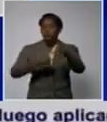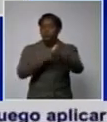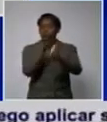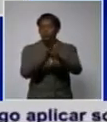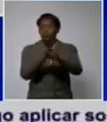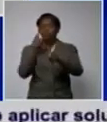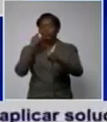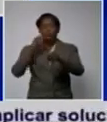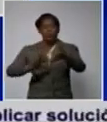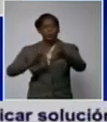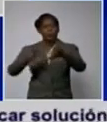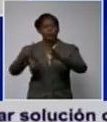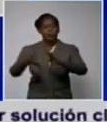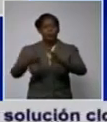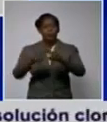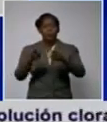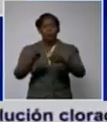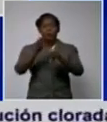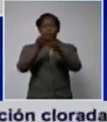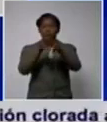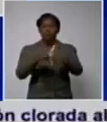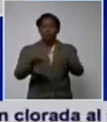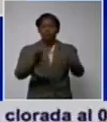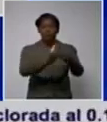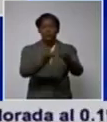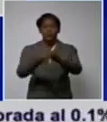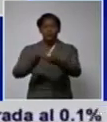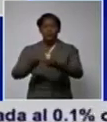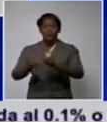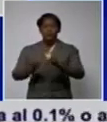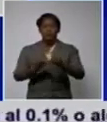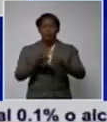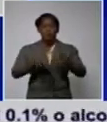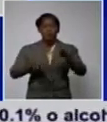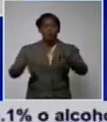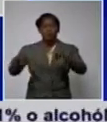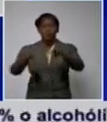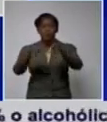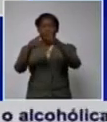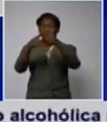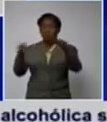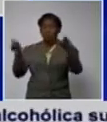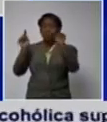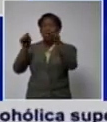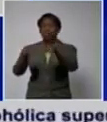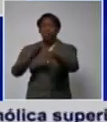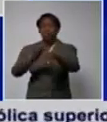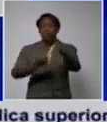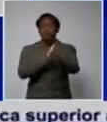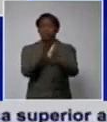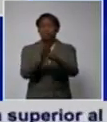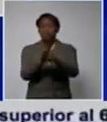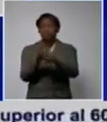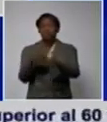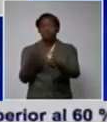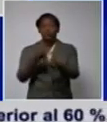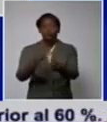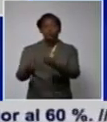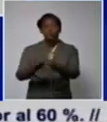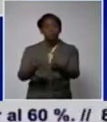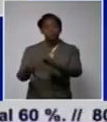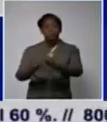una transmisión que pudiéramos decir que está presente en todo el país. No está exento